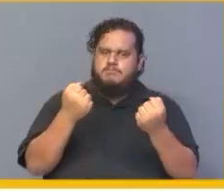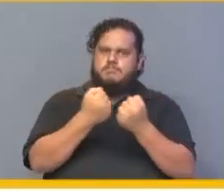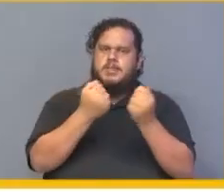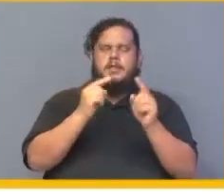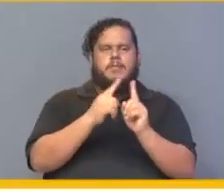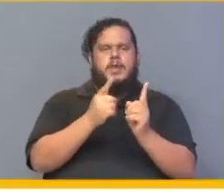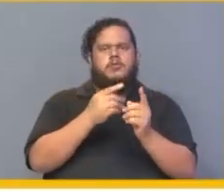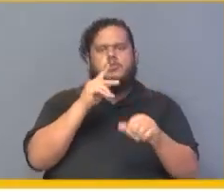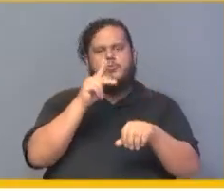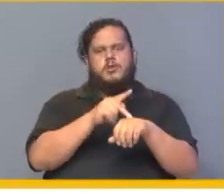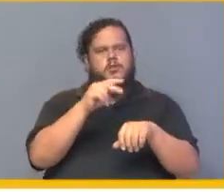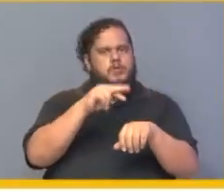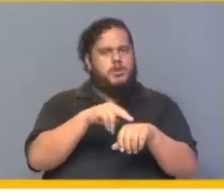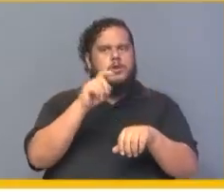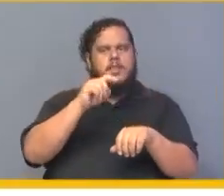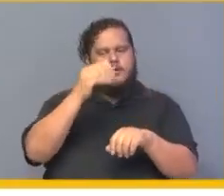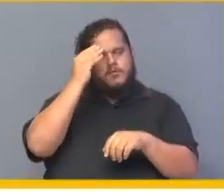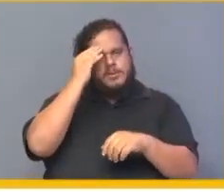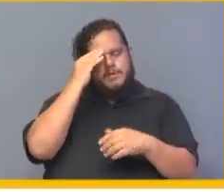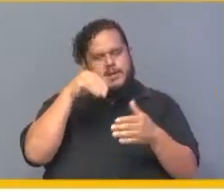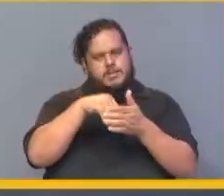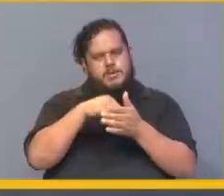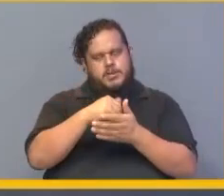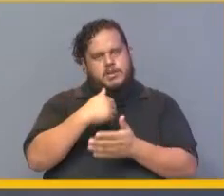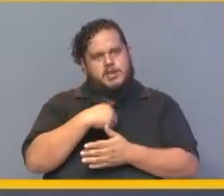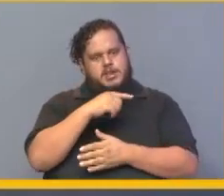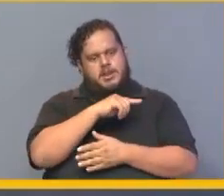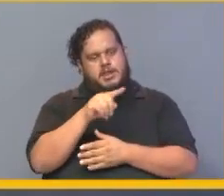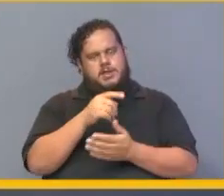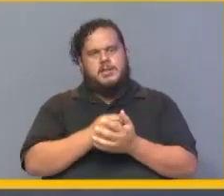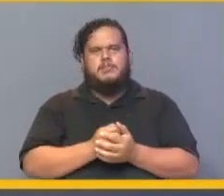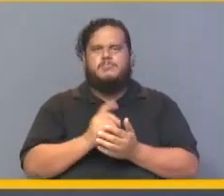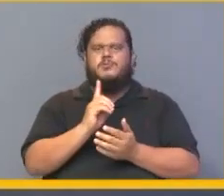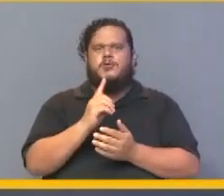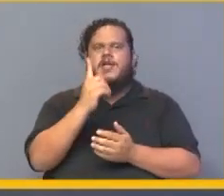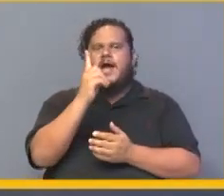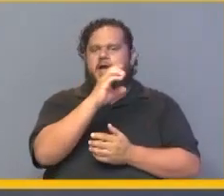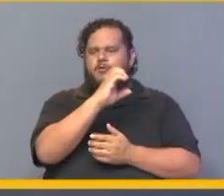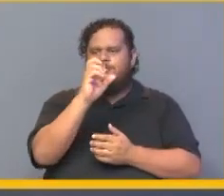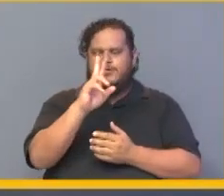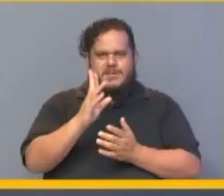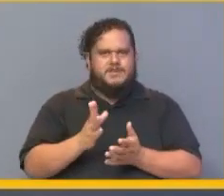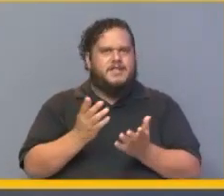pero obviamente uno tiene que saber las limitaciones que tiene esa selección. Curioso donde hay un costarricense siempre. Siempre. Siempre hay en un lugar siempre, en todo y siempre el mundo. Aparece.